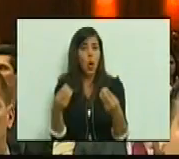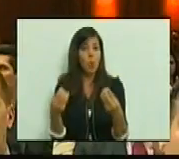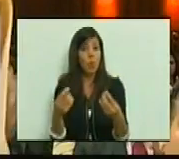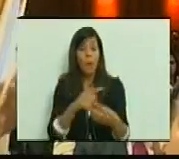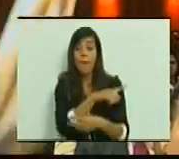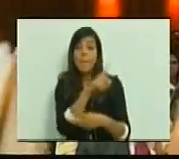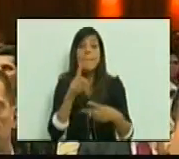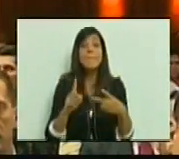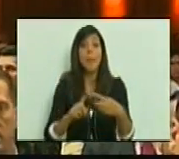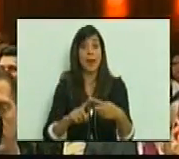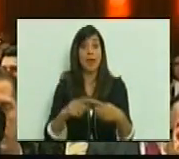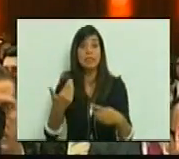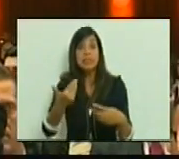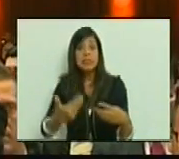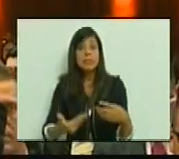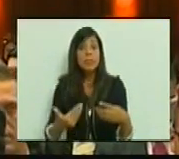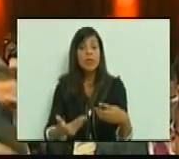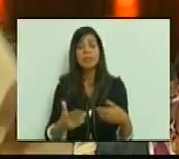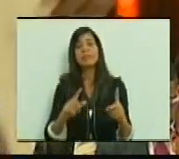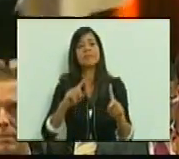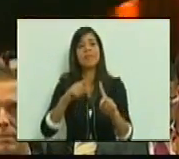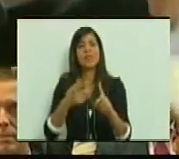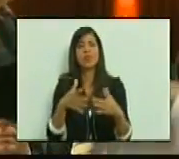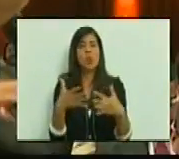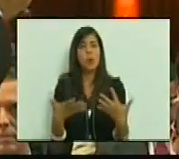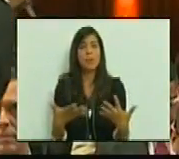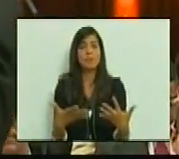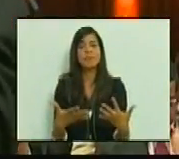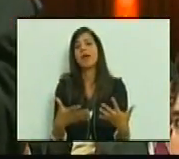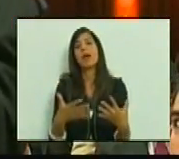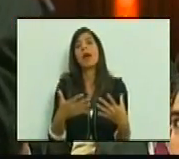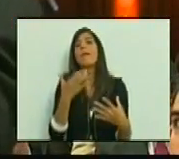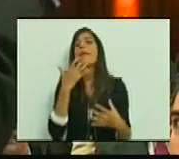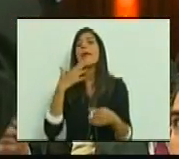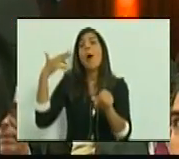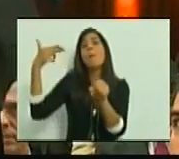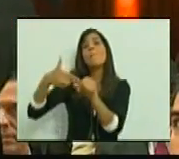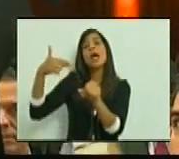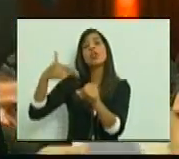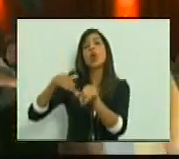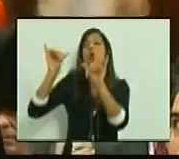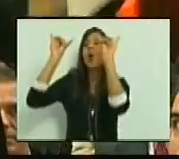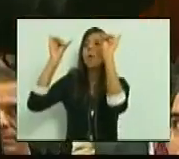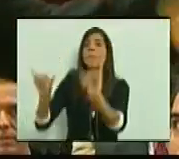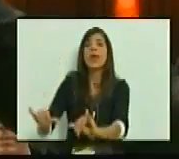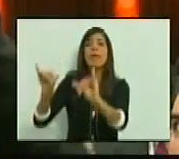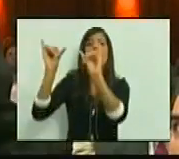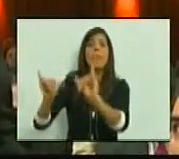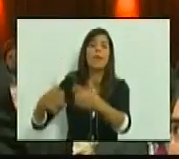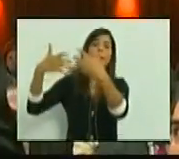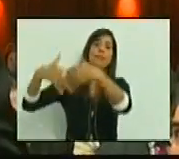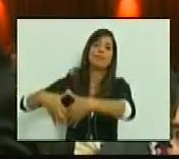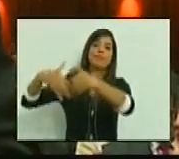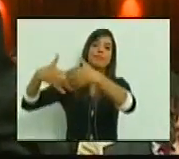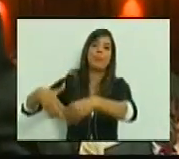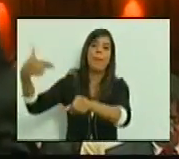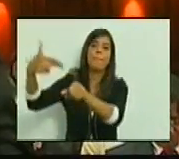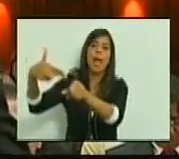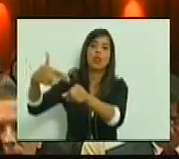en términos estratégicos, superar el modelo rentista petrolero y construir el